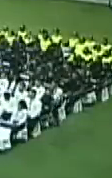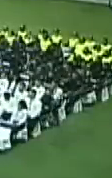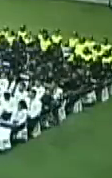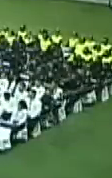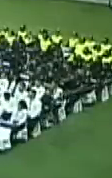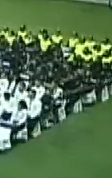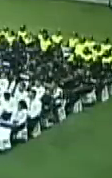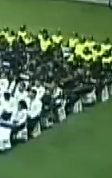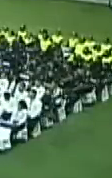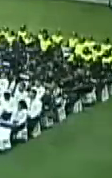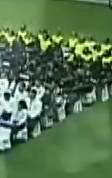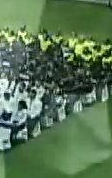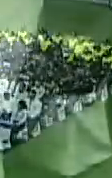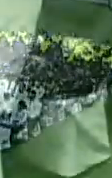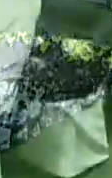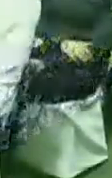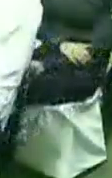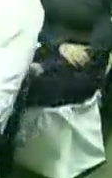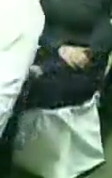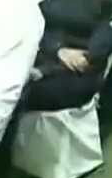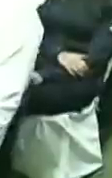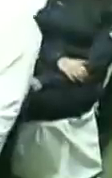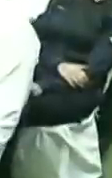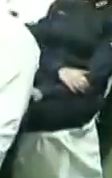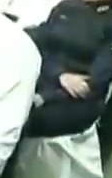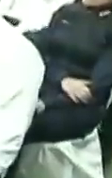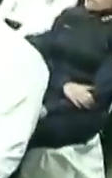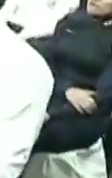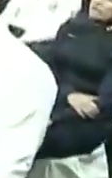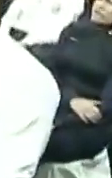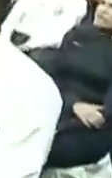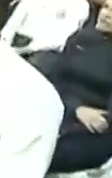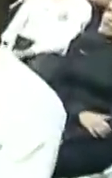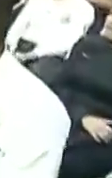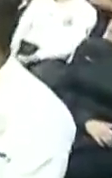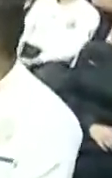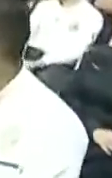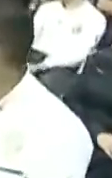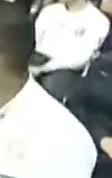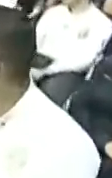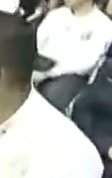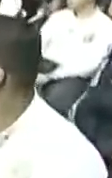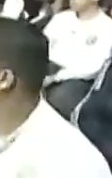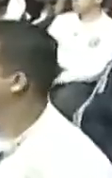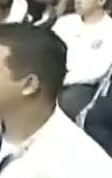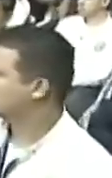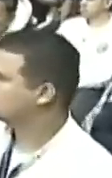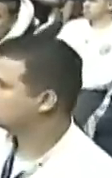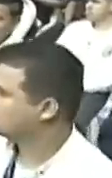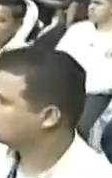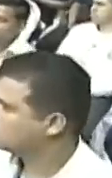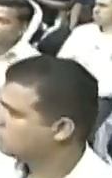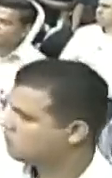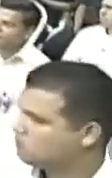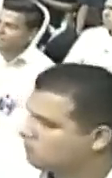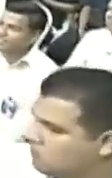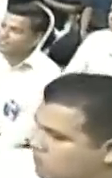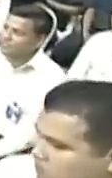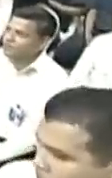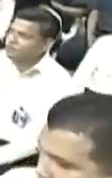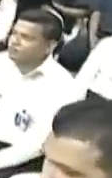Transmitimos a esta hora desde el Poliedro de Caracas, el lugar donde se realizará el acto por el Día Nacional del Policía,